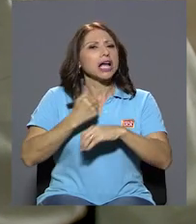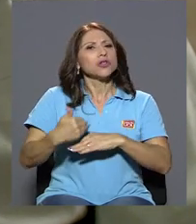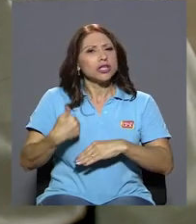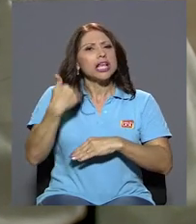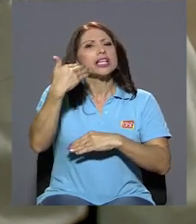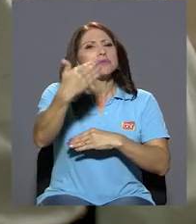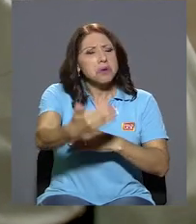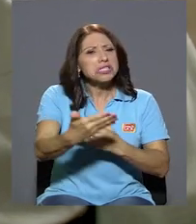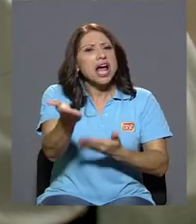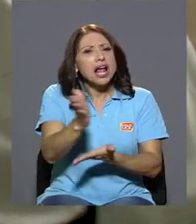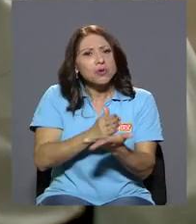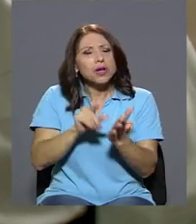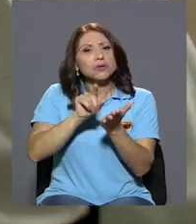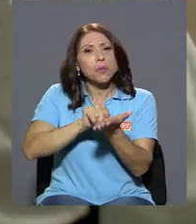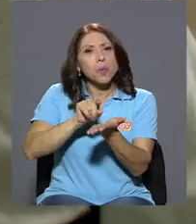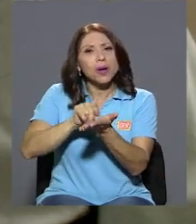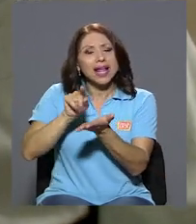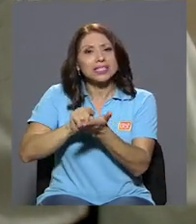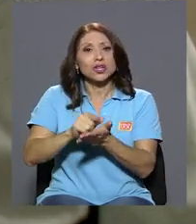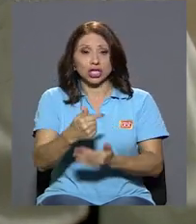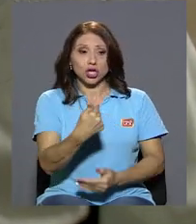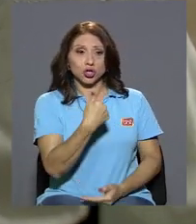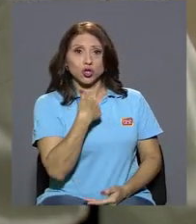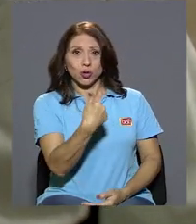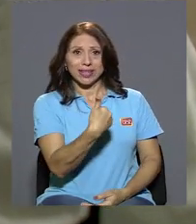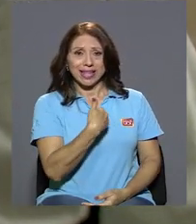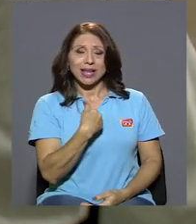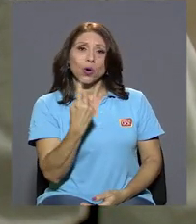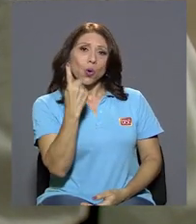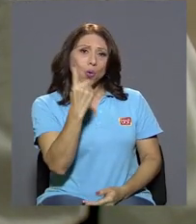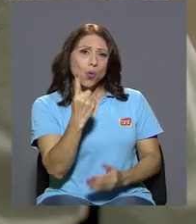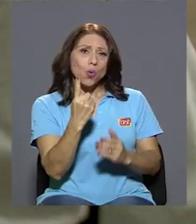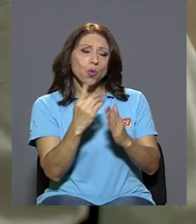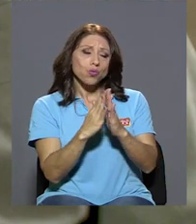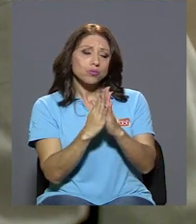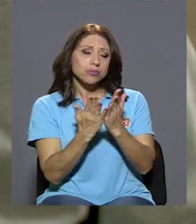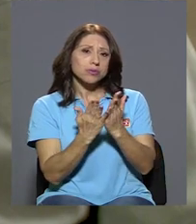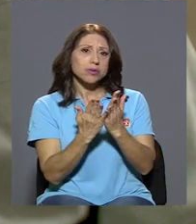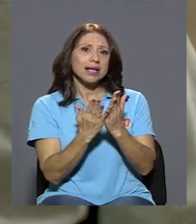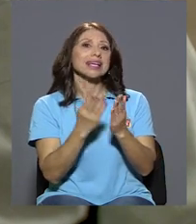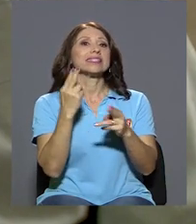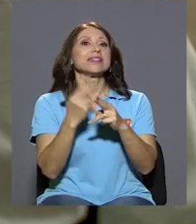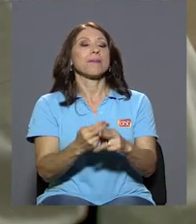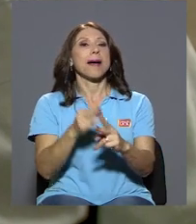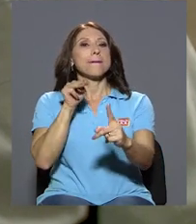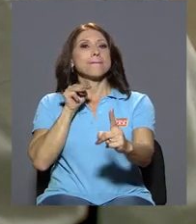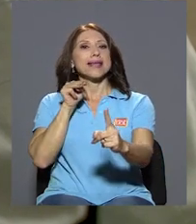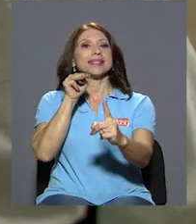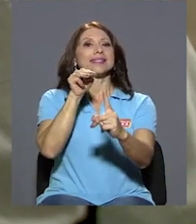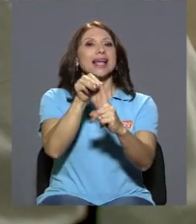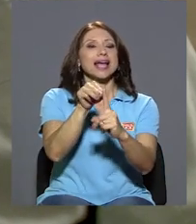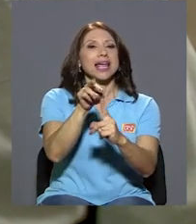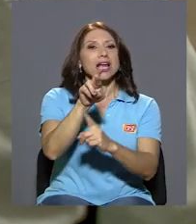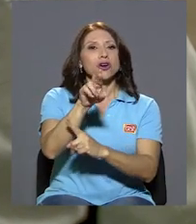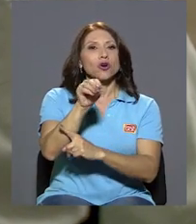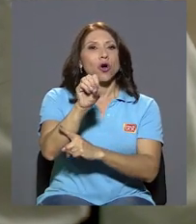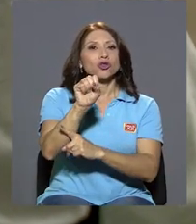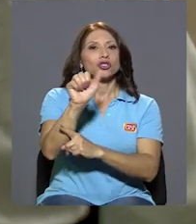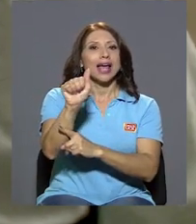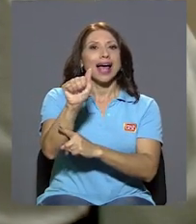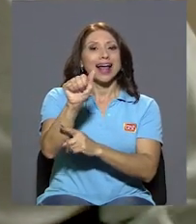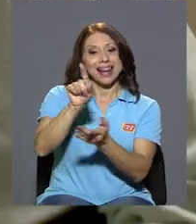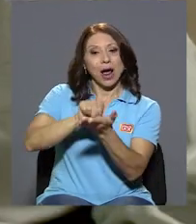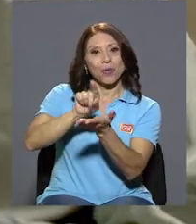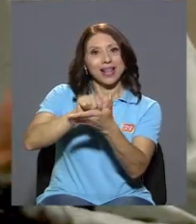publicaciones yo tengo una publicación un mensaje rosa que me sacó la uned